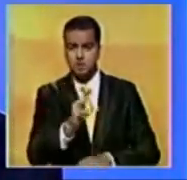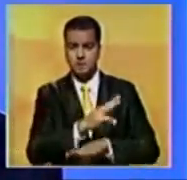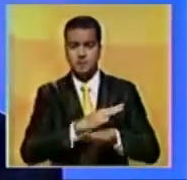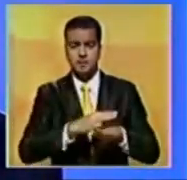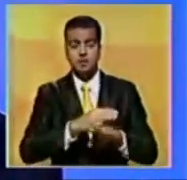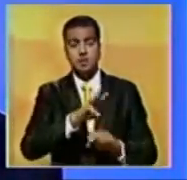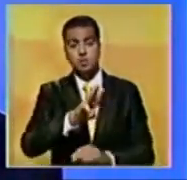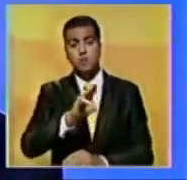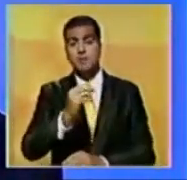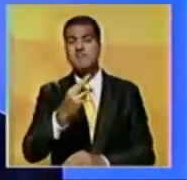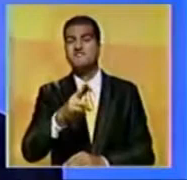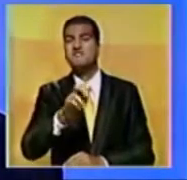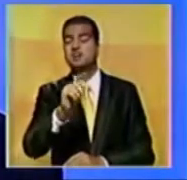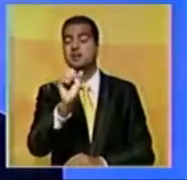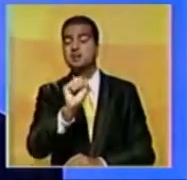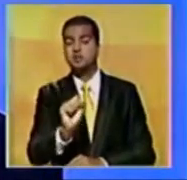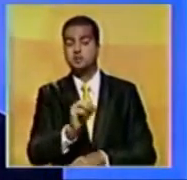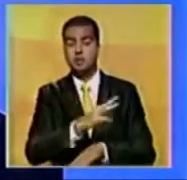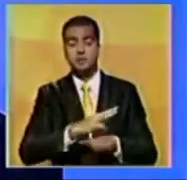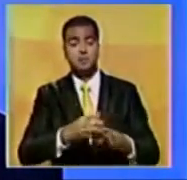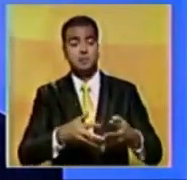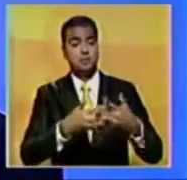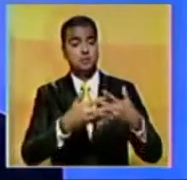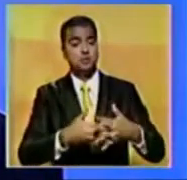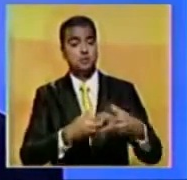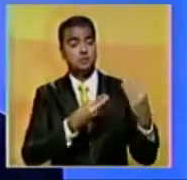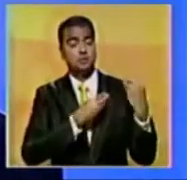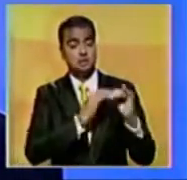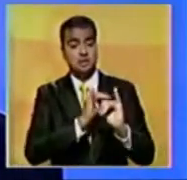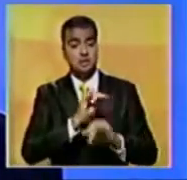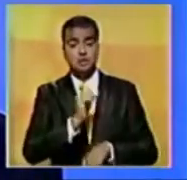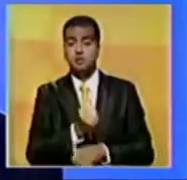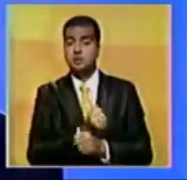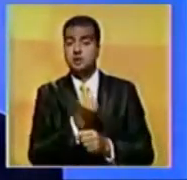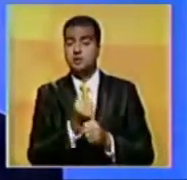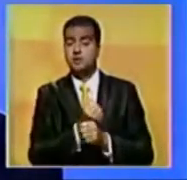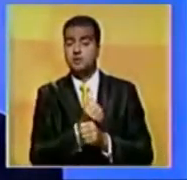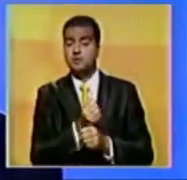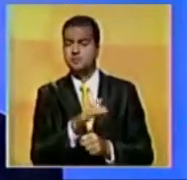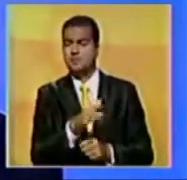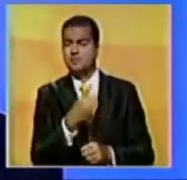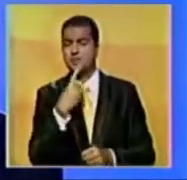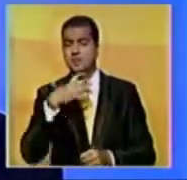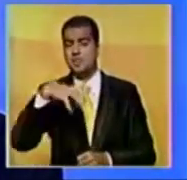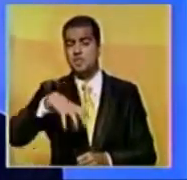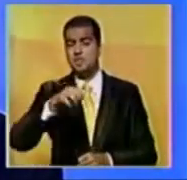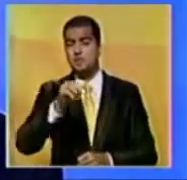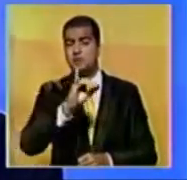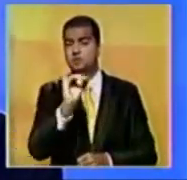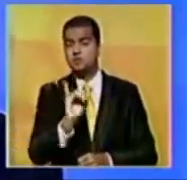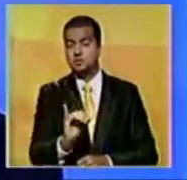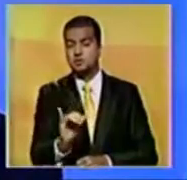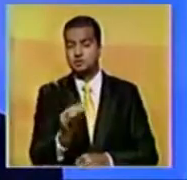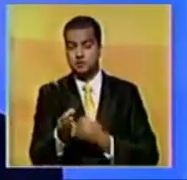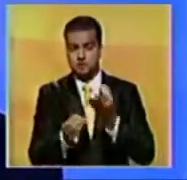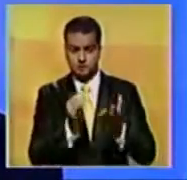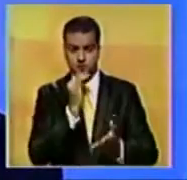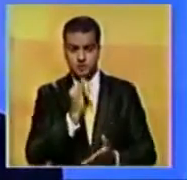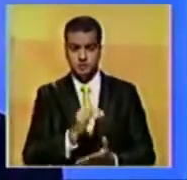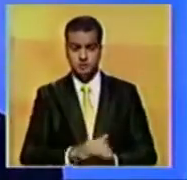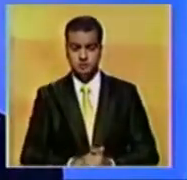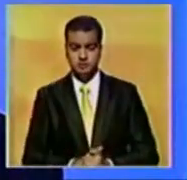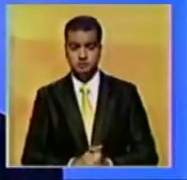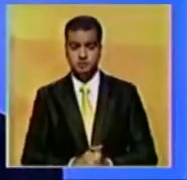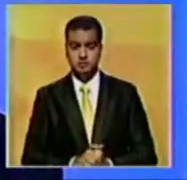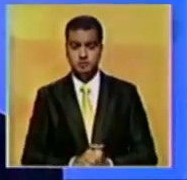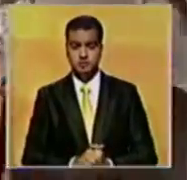saliente Wilmer Barrientos, quien era ministro para Industria y estuvo en esta obra en construcción desde el estado Anzoátegui. Desde allí nos reporta Liz